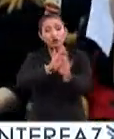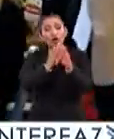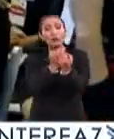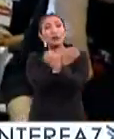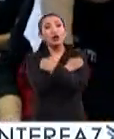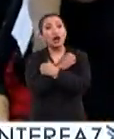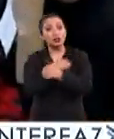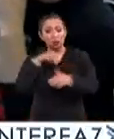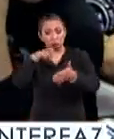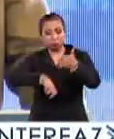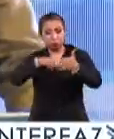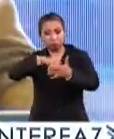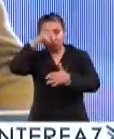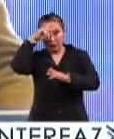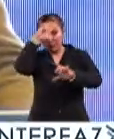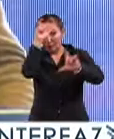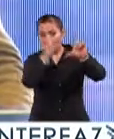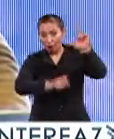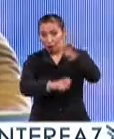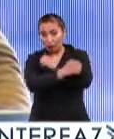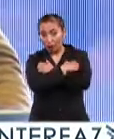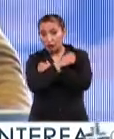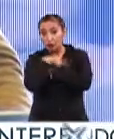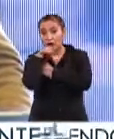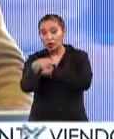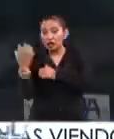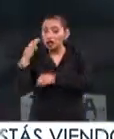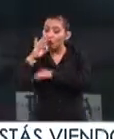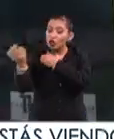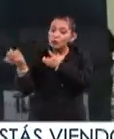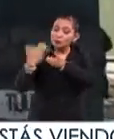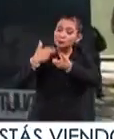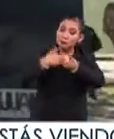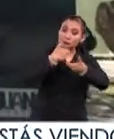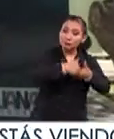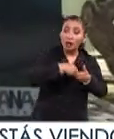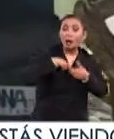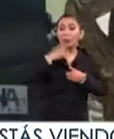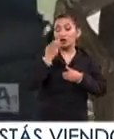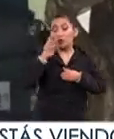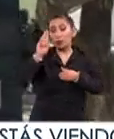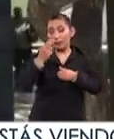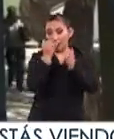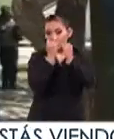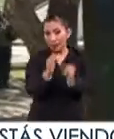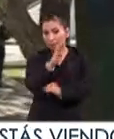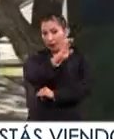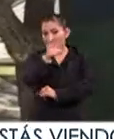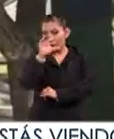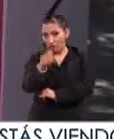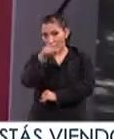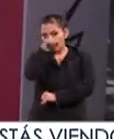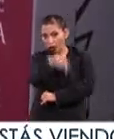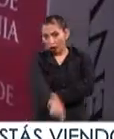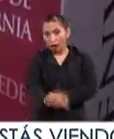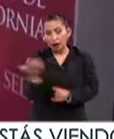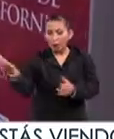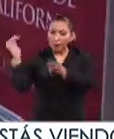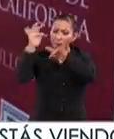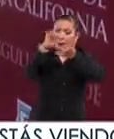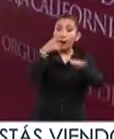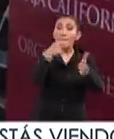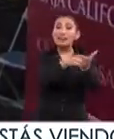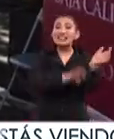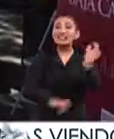modelo educativo nacional, en el que todos los actores sean incluidos. Para ello, la Universidad Autónoma de Baja California dio cobijo a